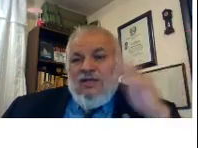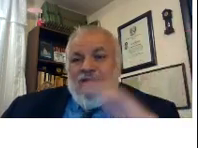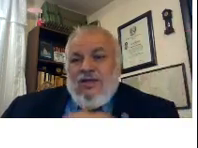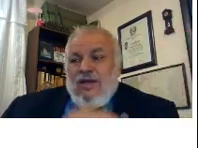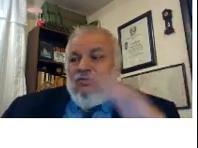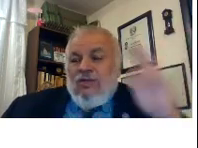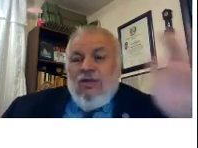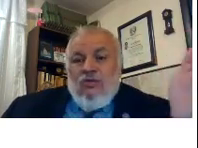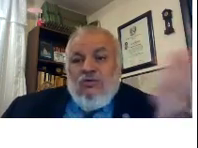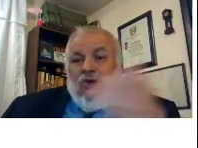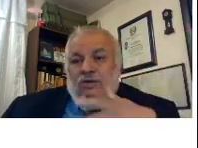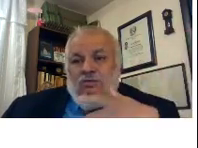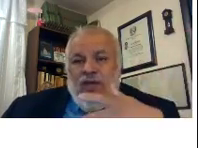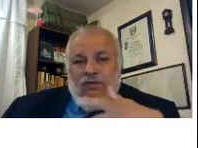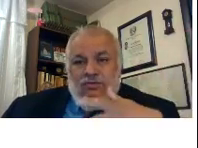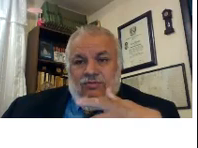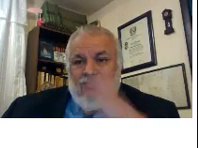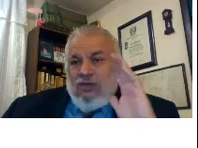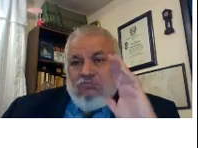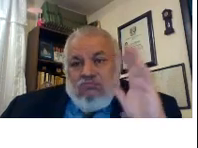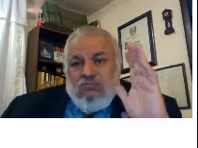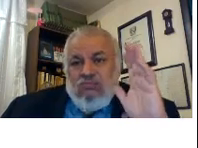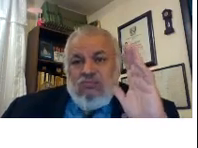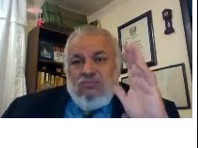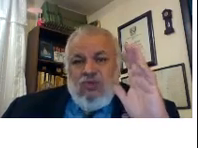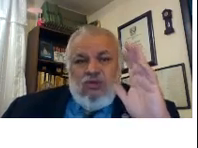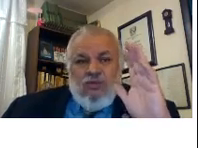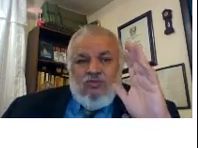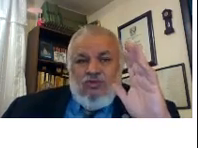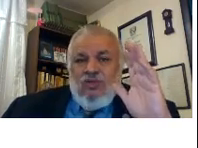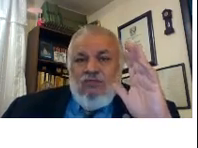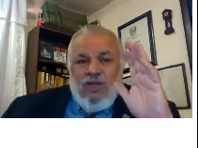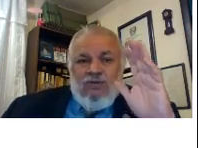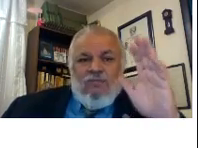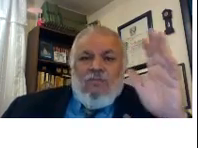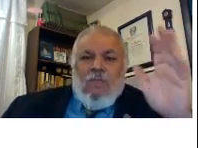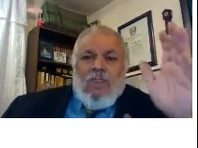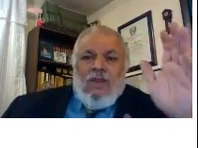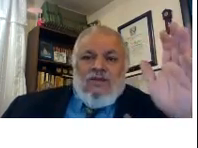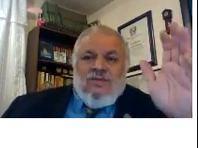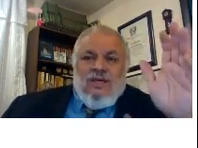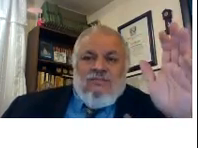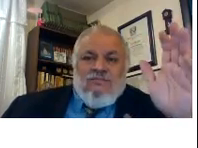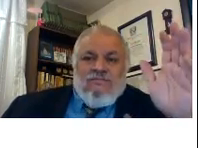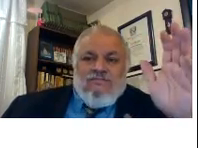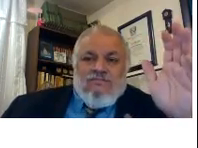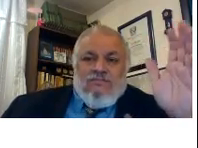estrategia que ha resultado o no ha resultado, ¿sí? No lo sabemos. Pero